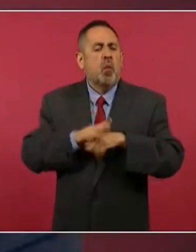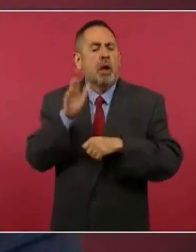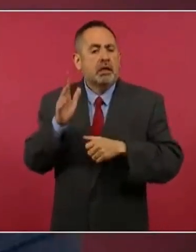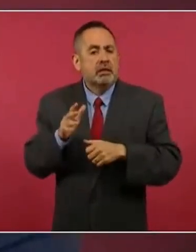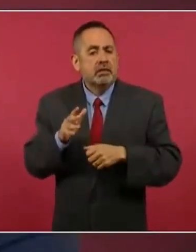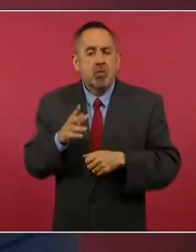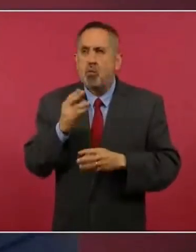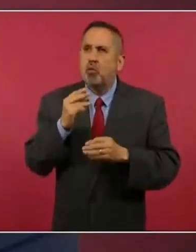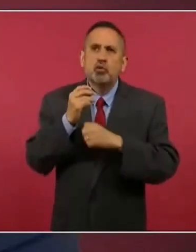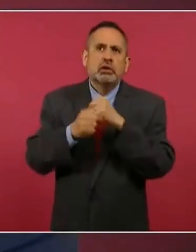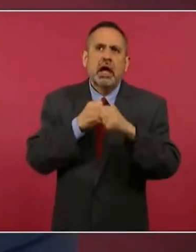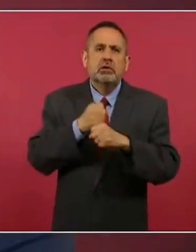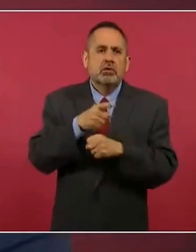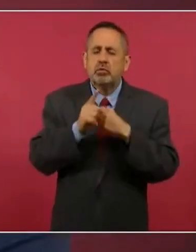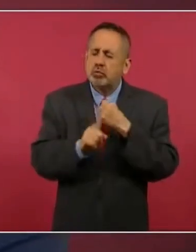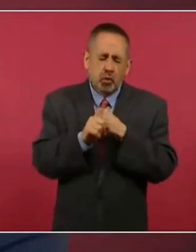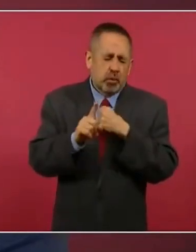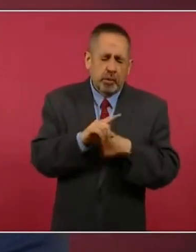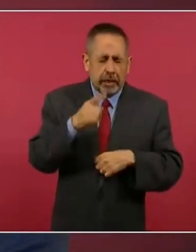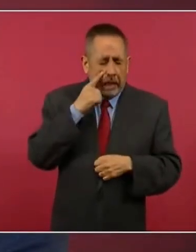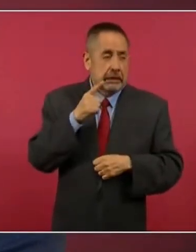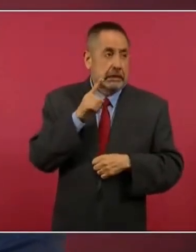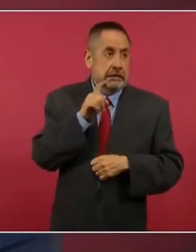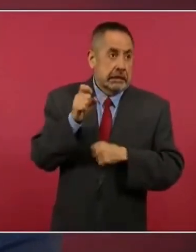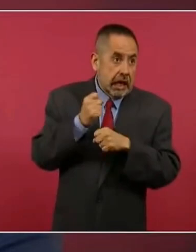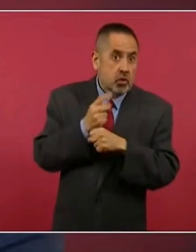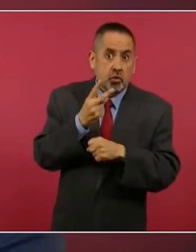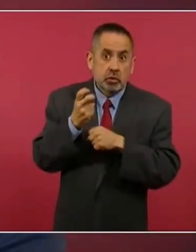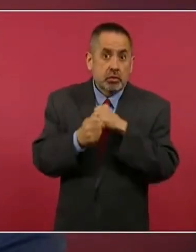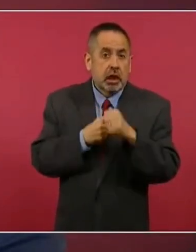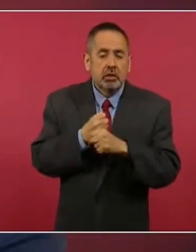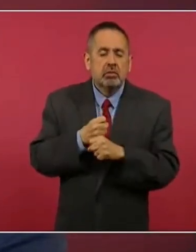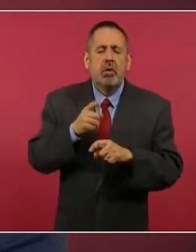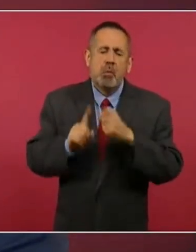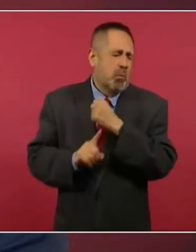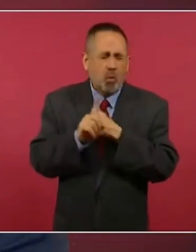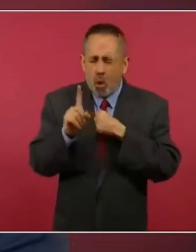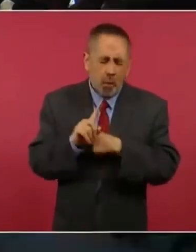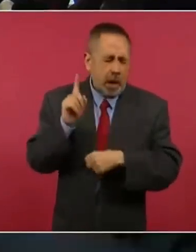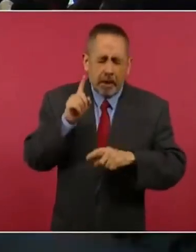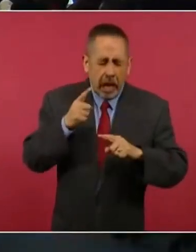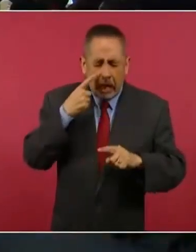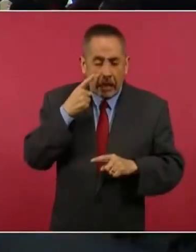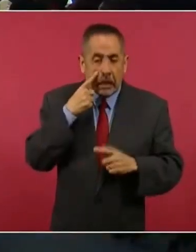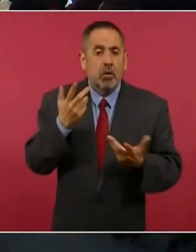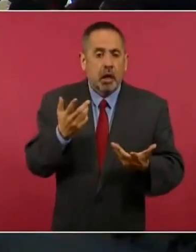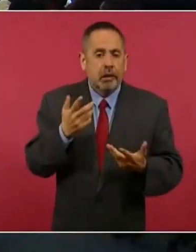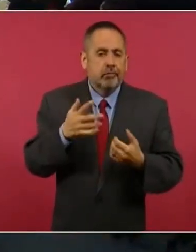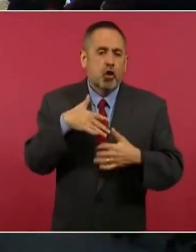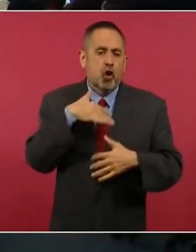fue durante muchos años, siglos, la corrupción.